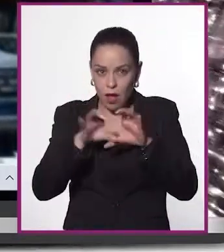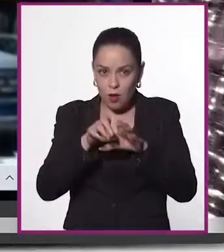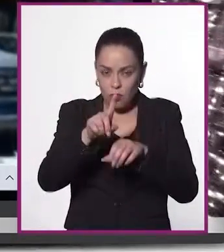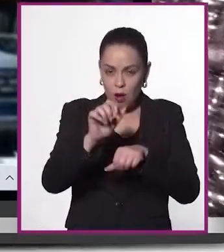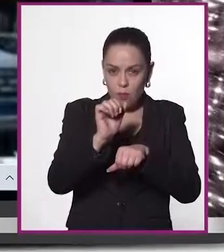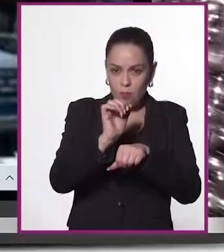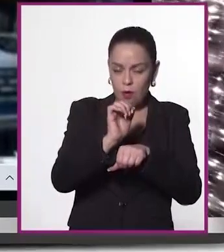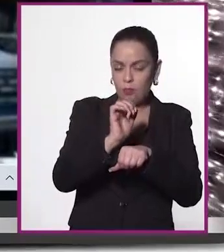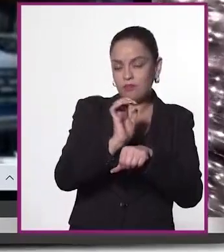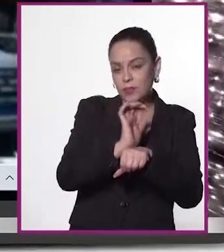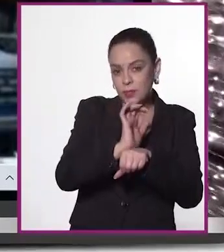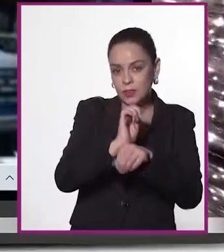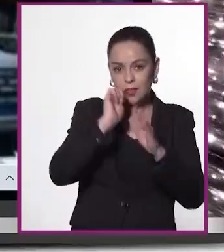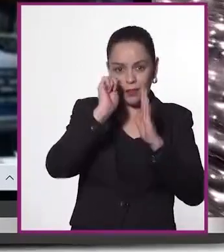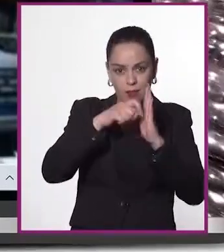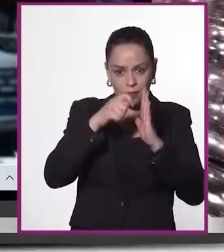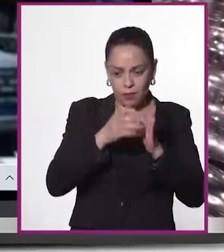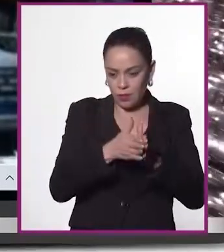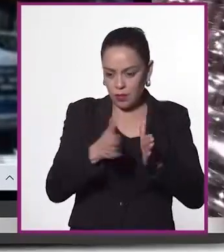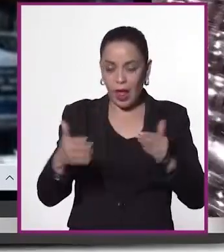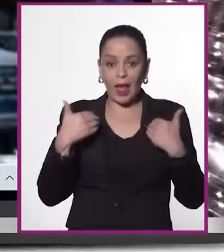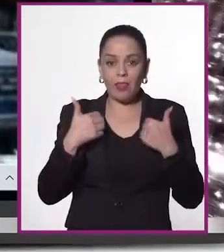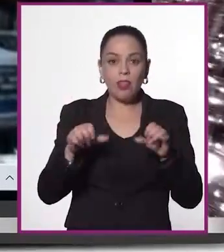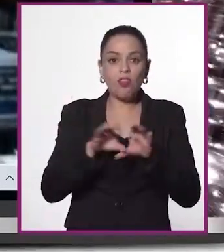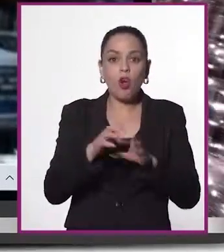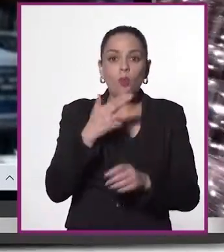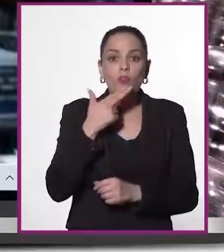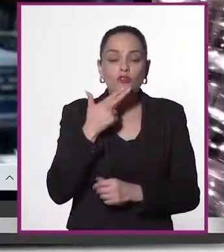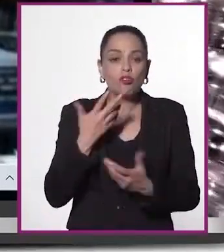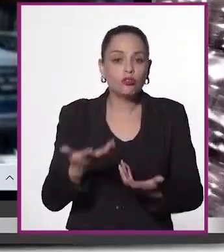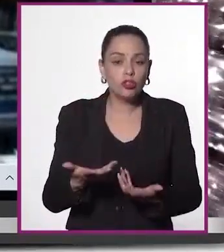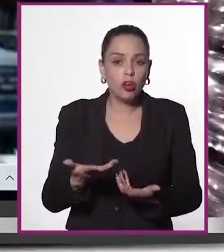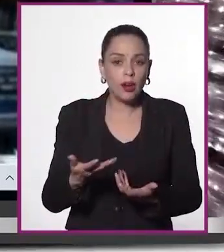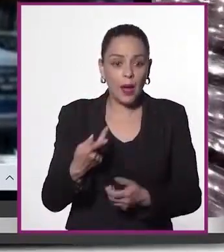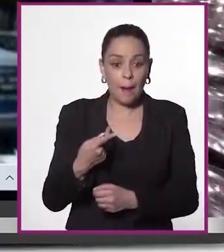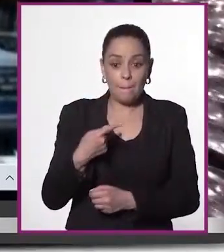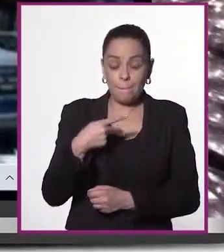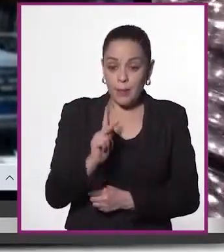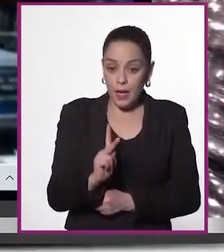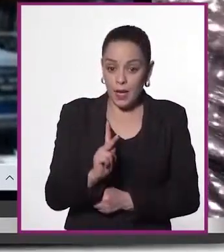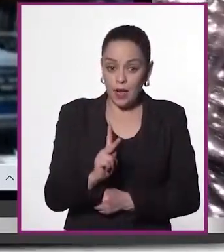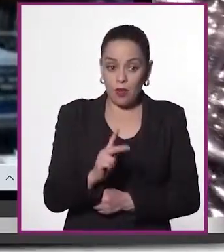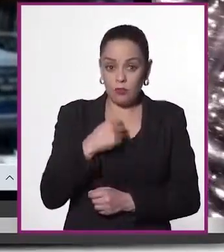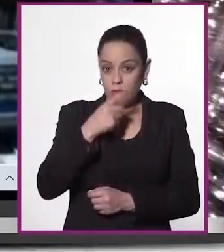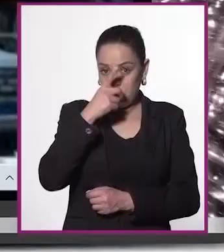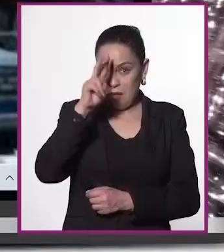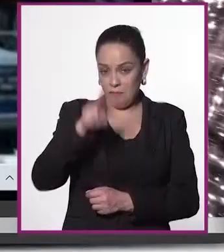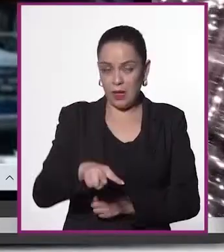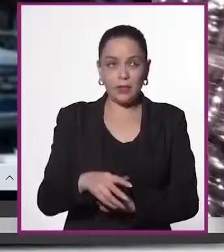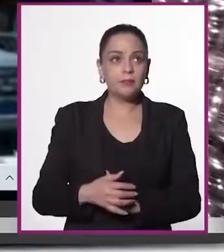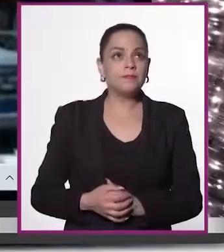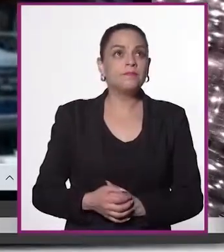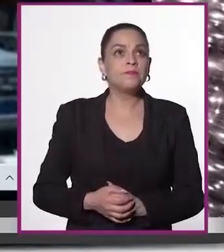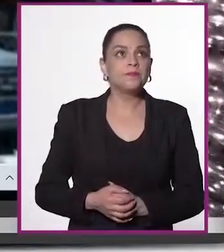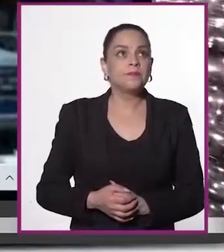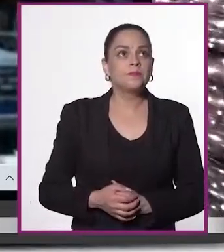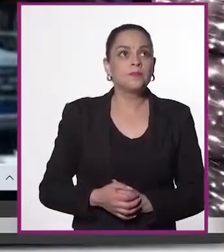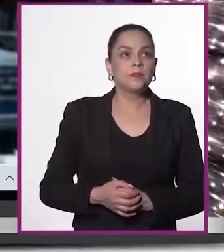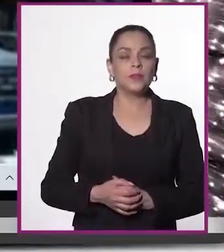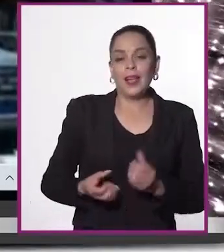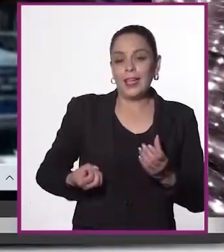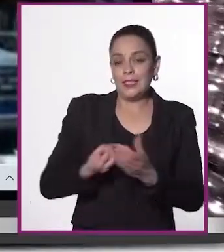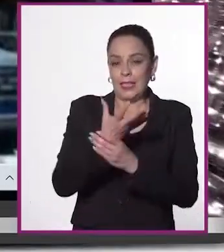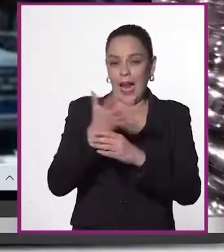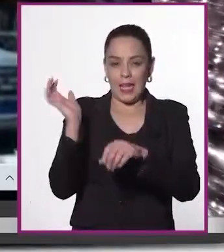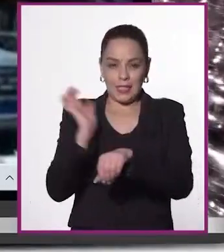entender cómo funciona una película. Pero hay que decir que en realidad, por ejemplo, cuando salimos de ver una película y